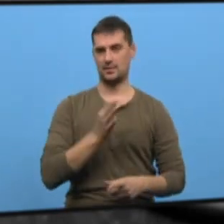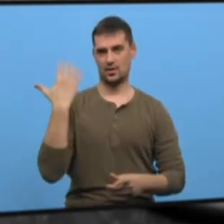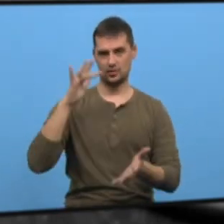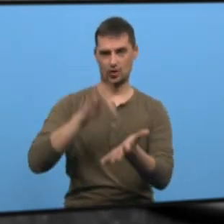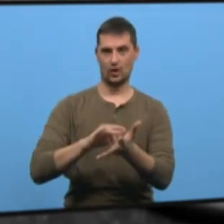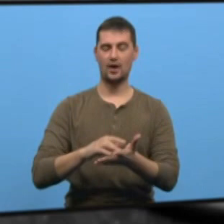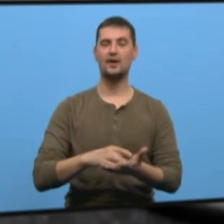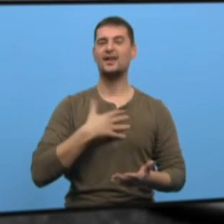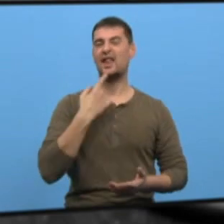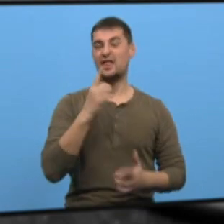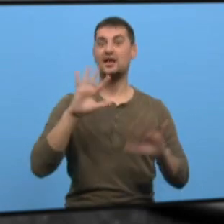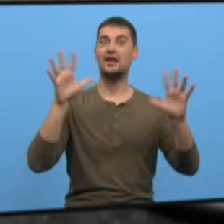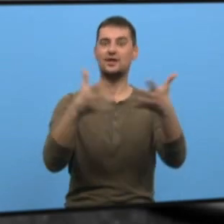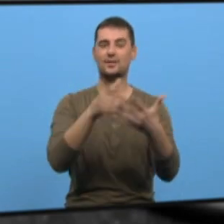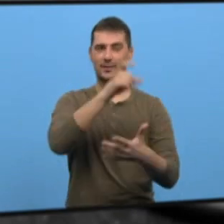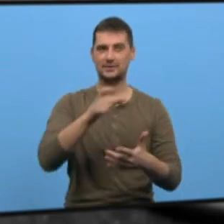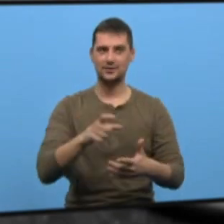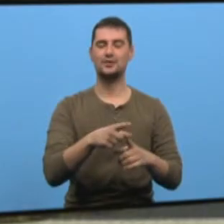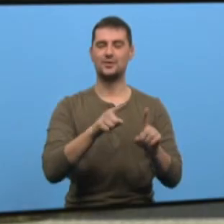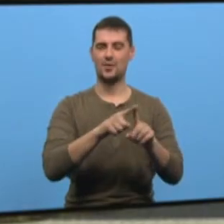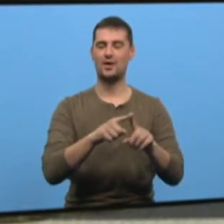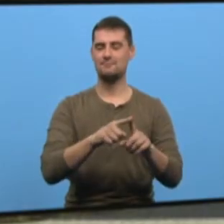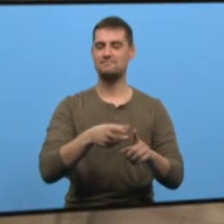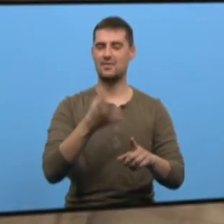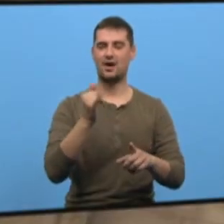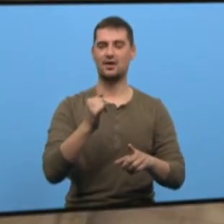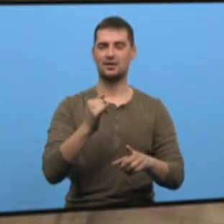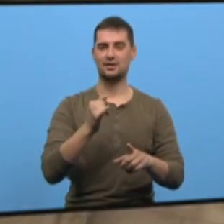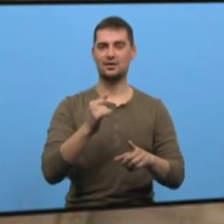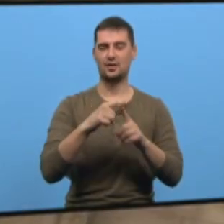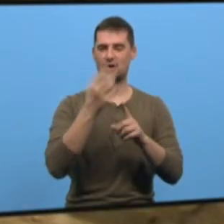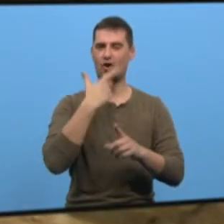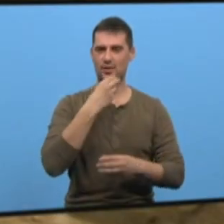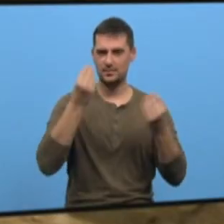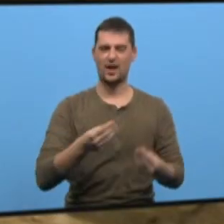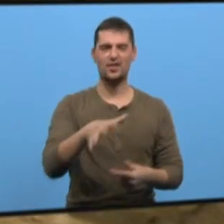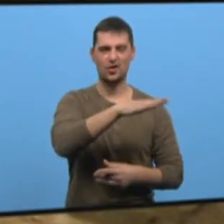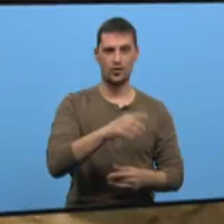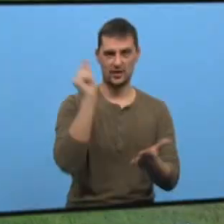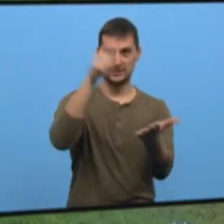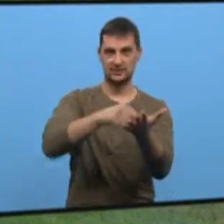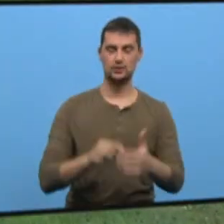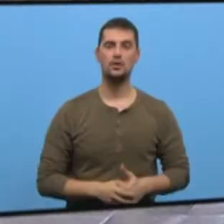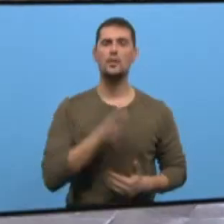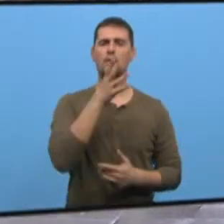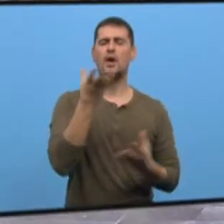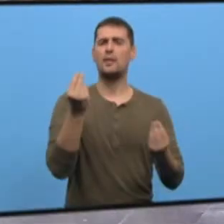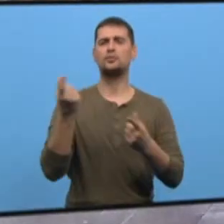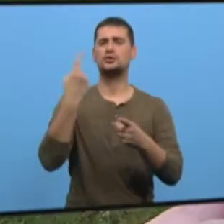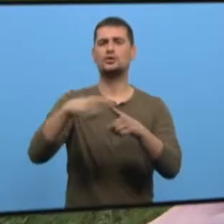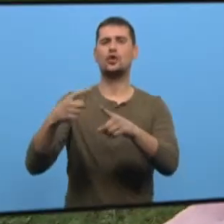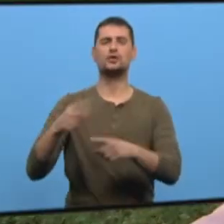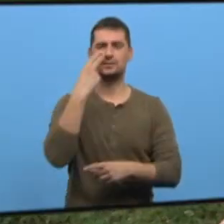saben elegir con criterio porque sonos Lugares que visitar La muralla la